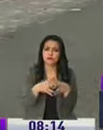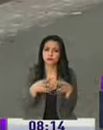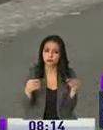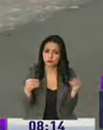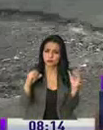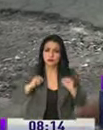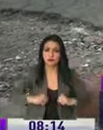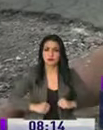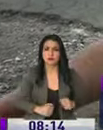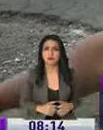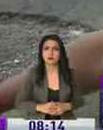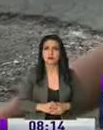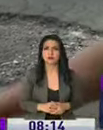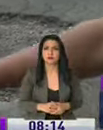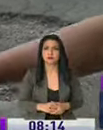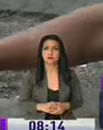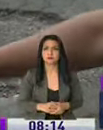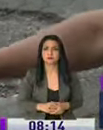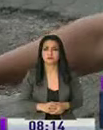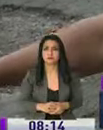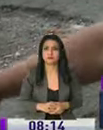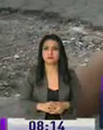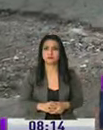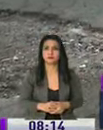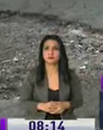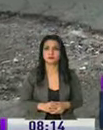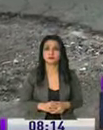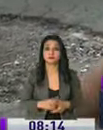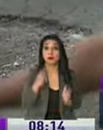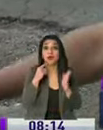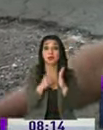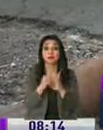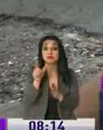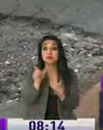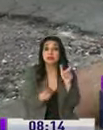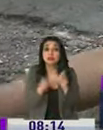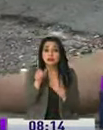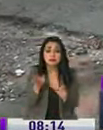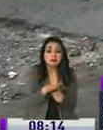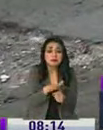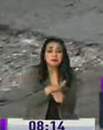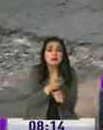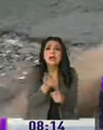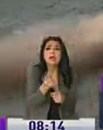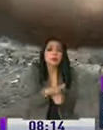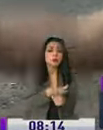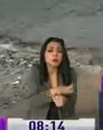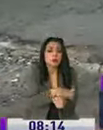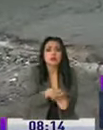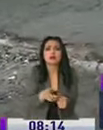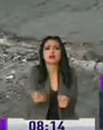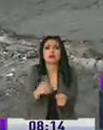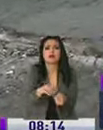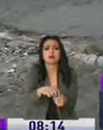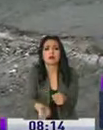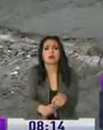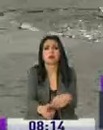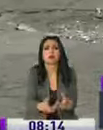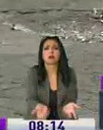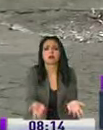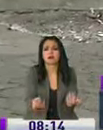pedido. Vienen un poquito a poner el asfalto y ahí después se descascara con el peso que pasan los